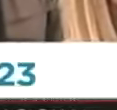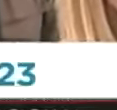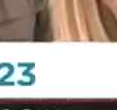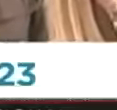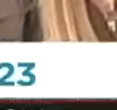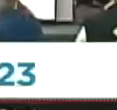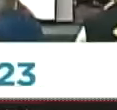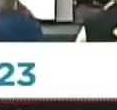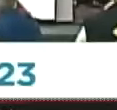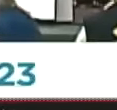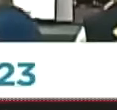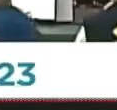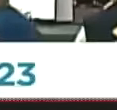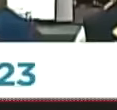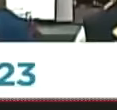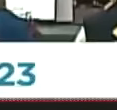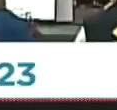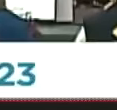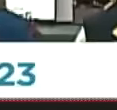Amoroso.